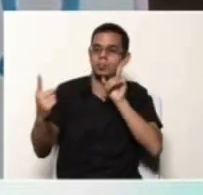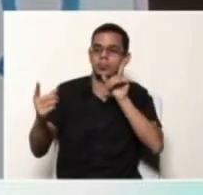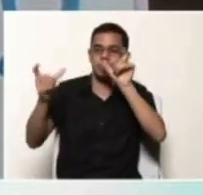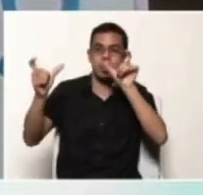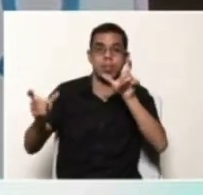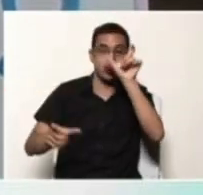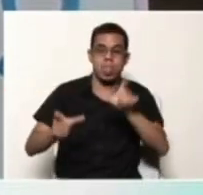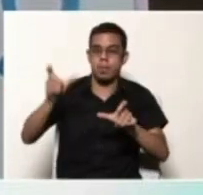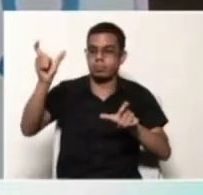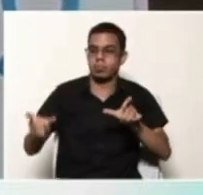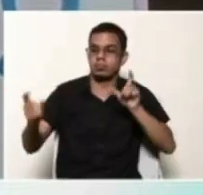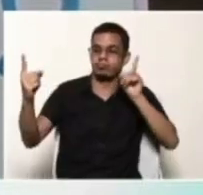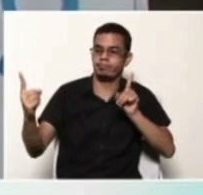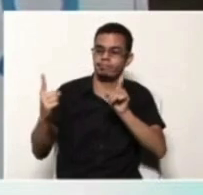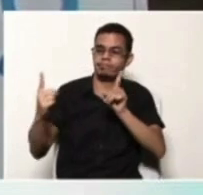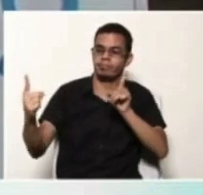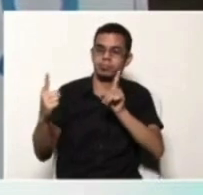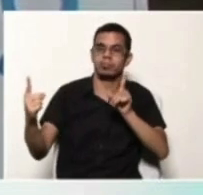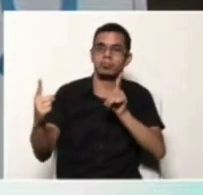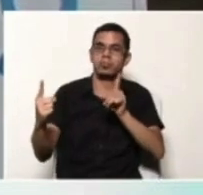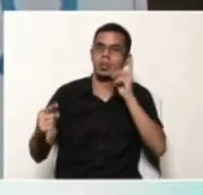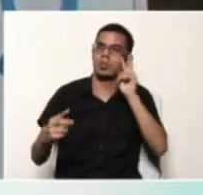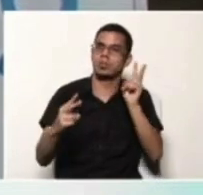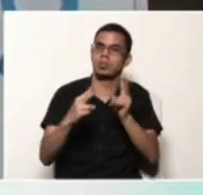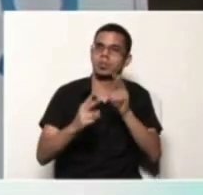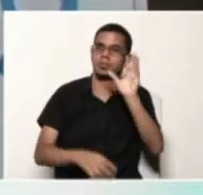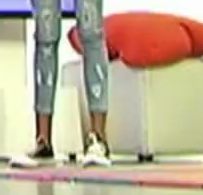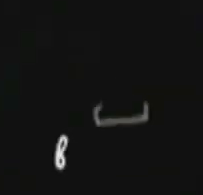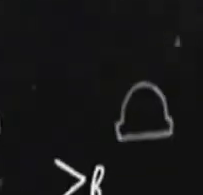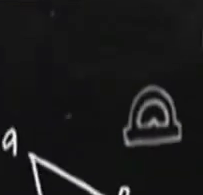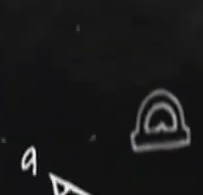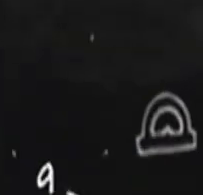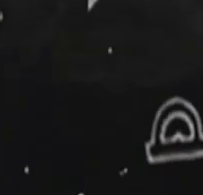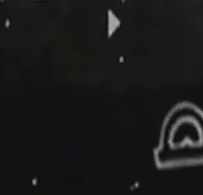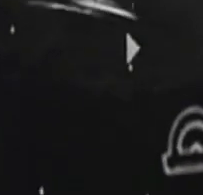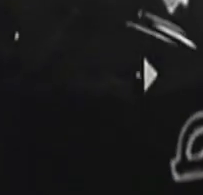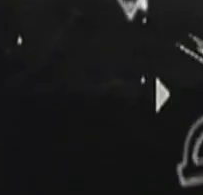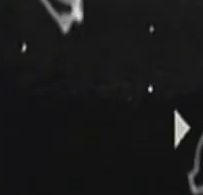distancia prudencial. Hasta otra nueva oportunidad. Chao.